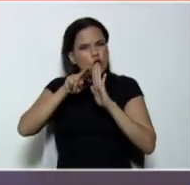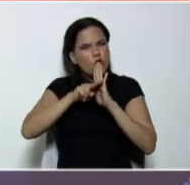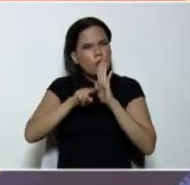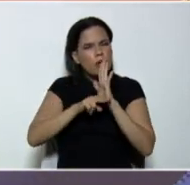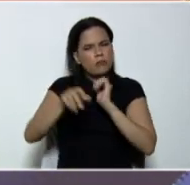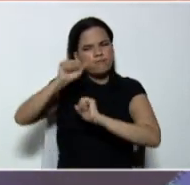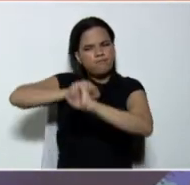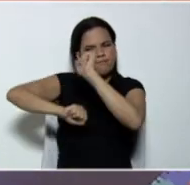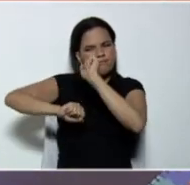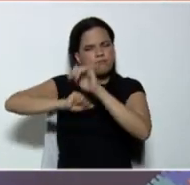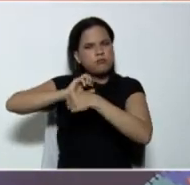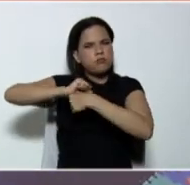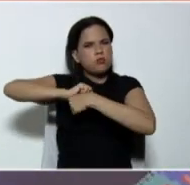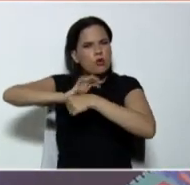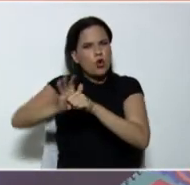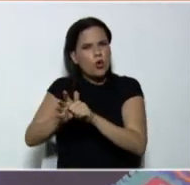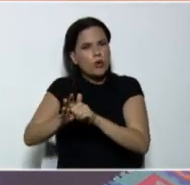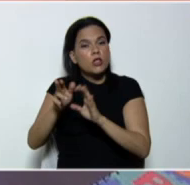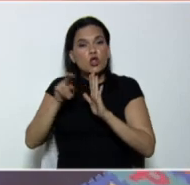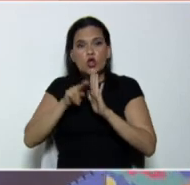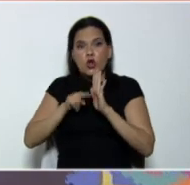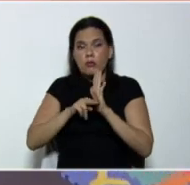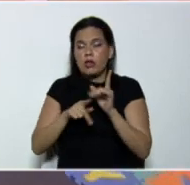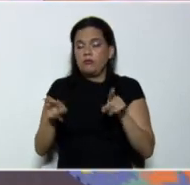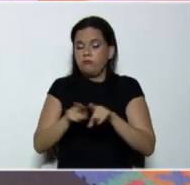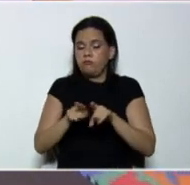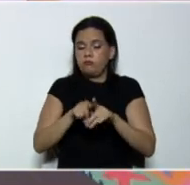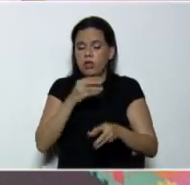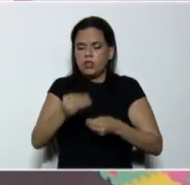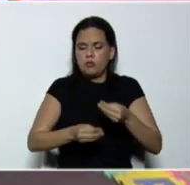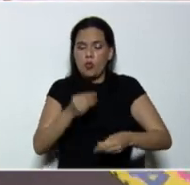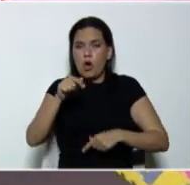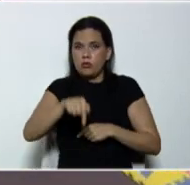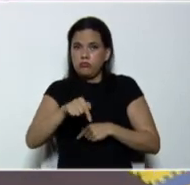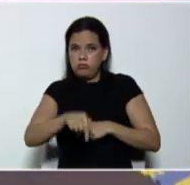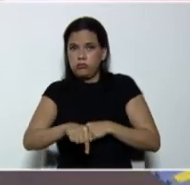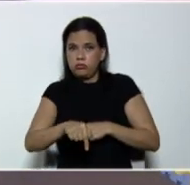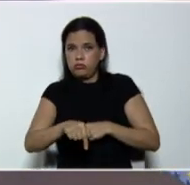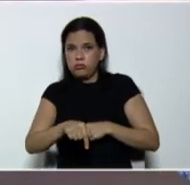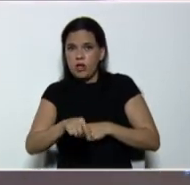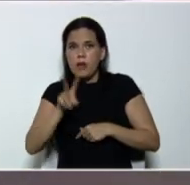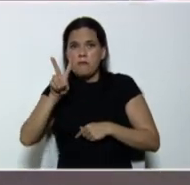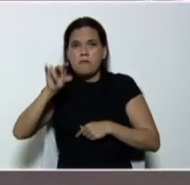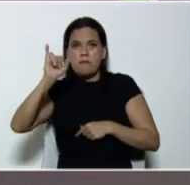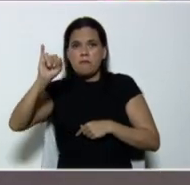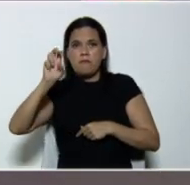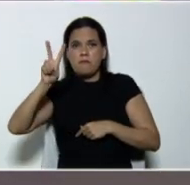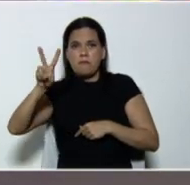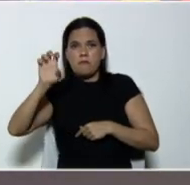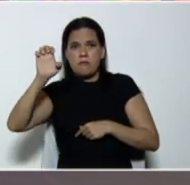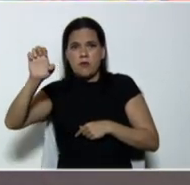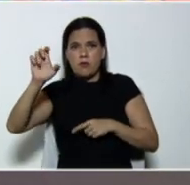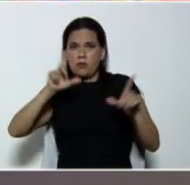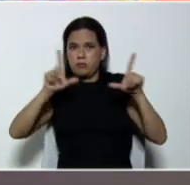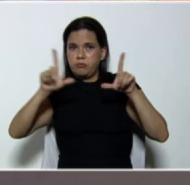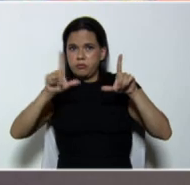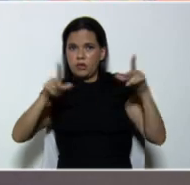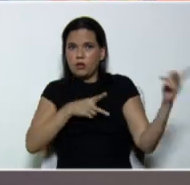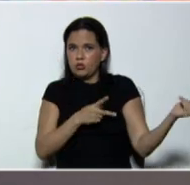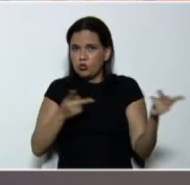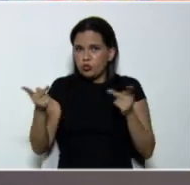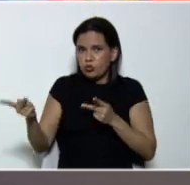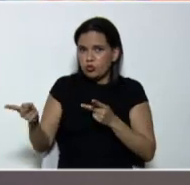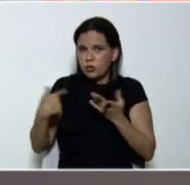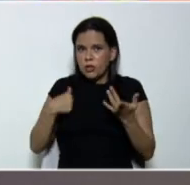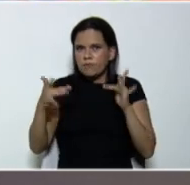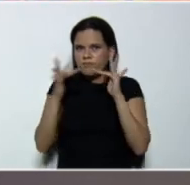el COVID-19. Medida que también tomamos acá en el estudio número uno de este nuevo canal educativo que te invita a